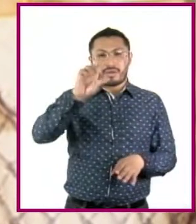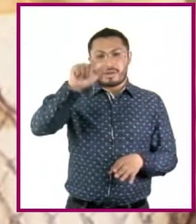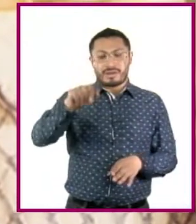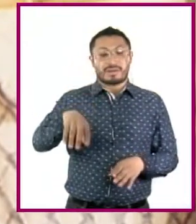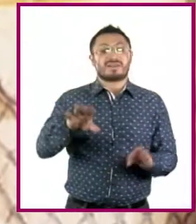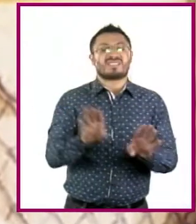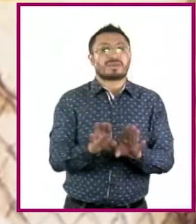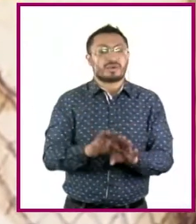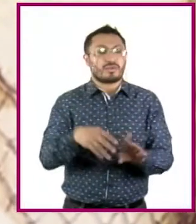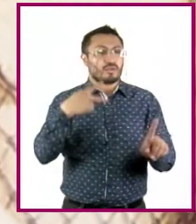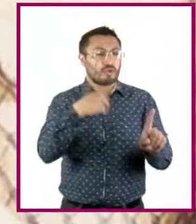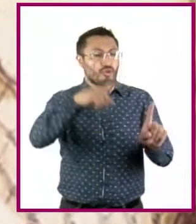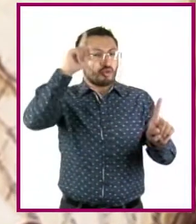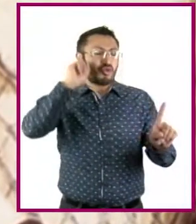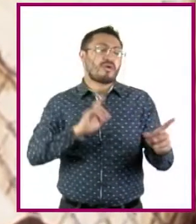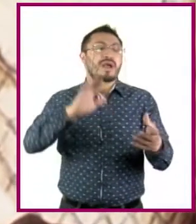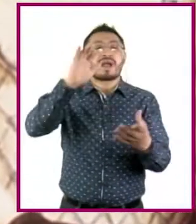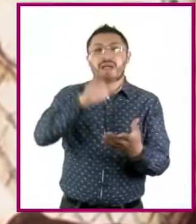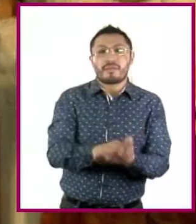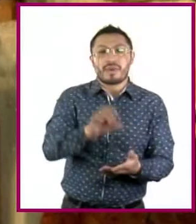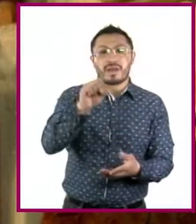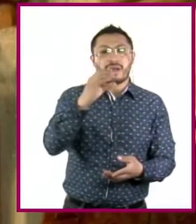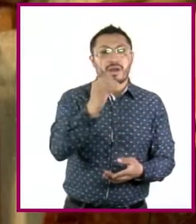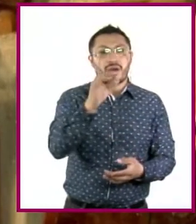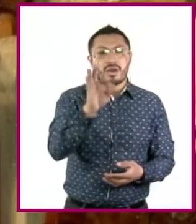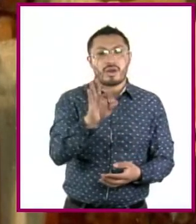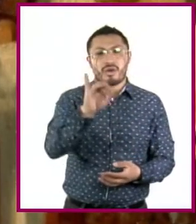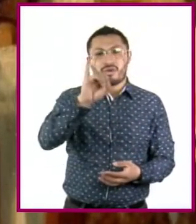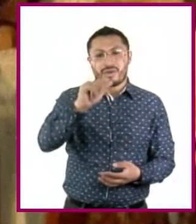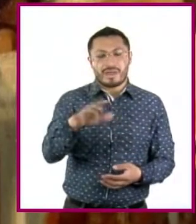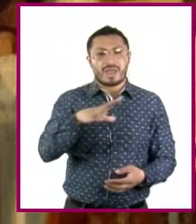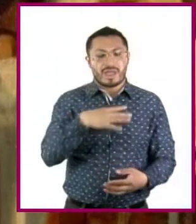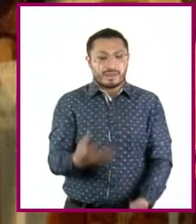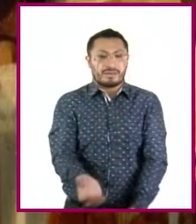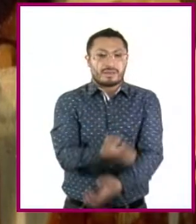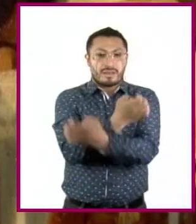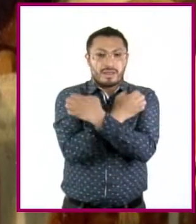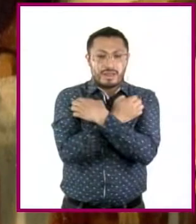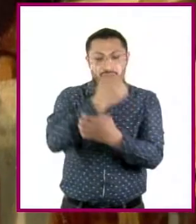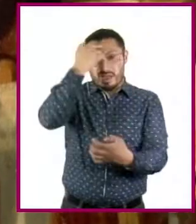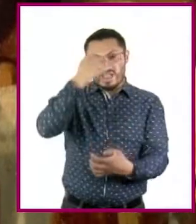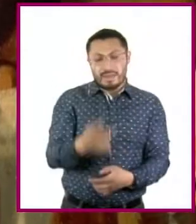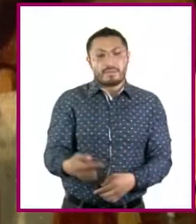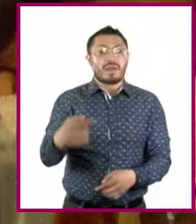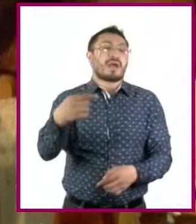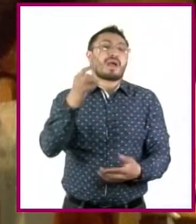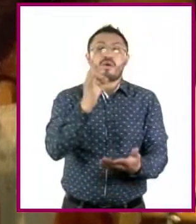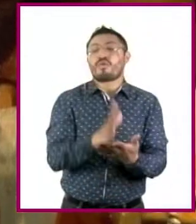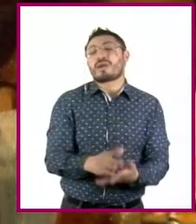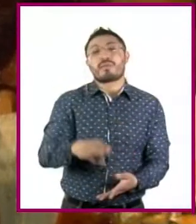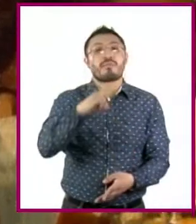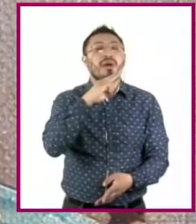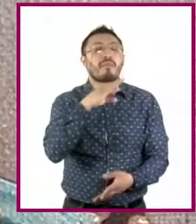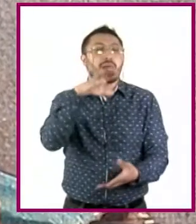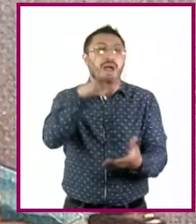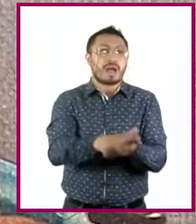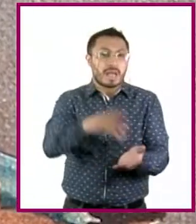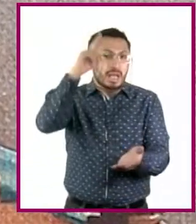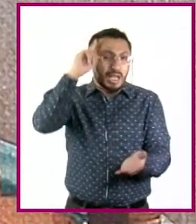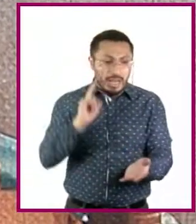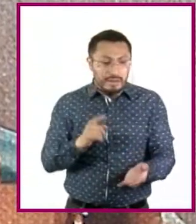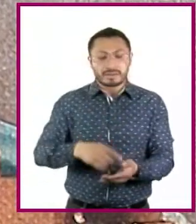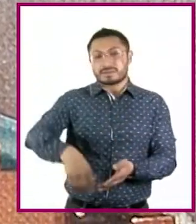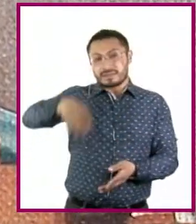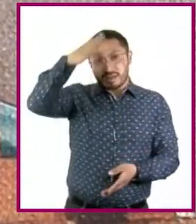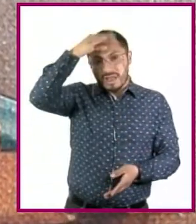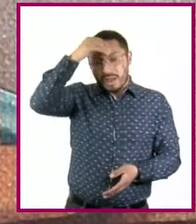pretendida esposa de Emilio, Sofía, había sido educada para su papel de madre y esposa, aprendiendo